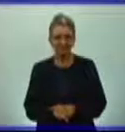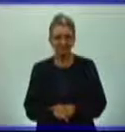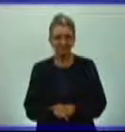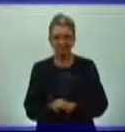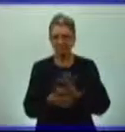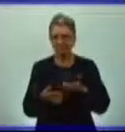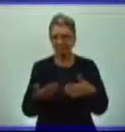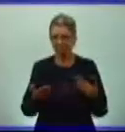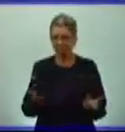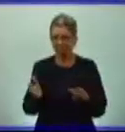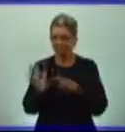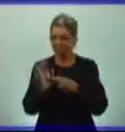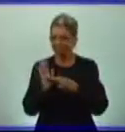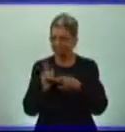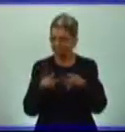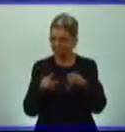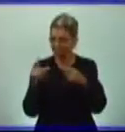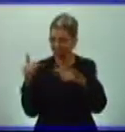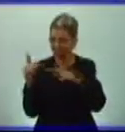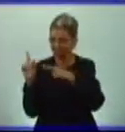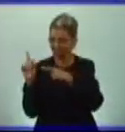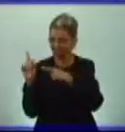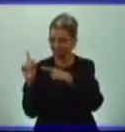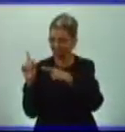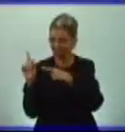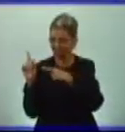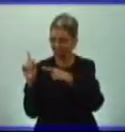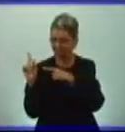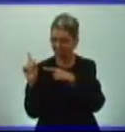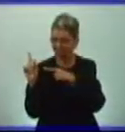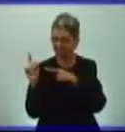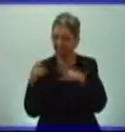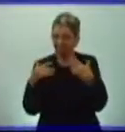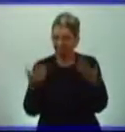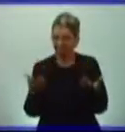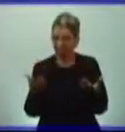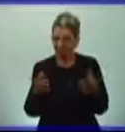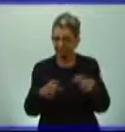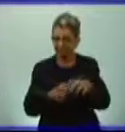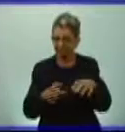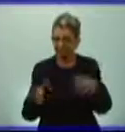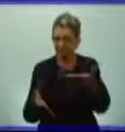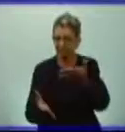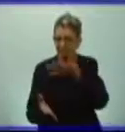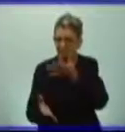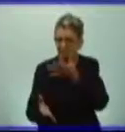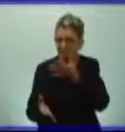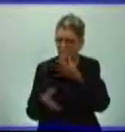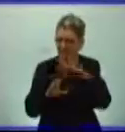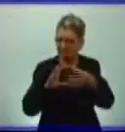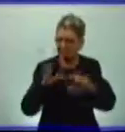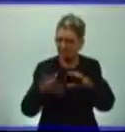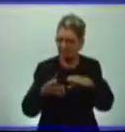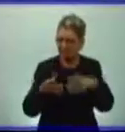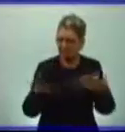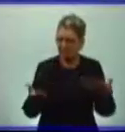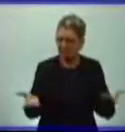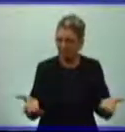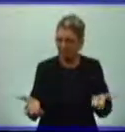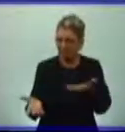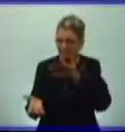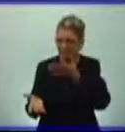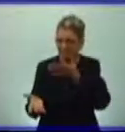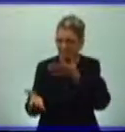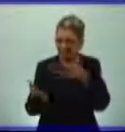¿Qué representa la imagen que observan? ¿A qué animal se te parece su forma? ¿A qué animal se te parece su